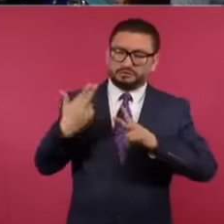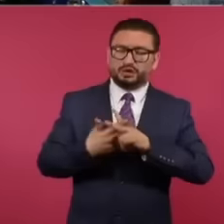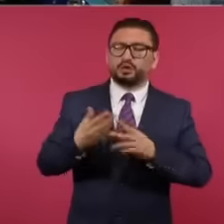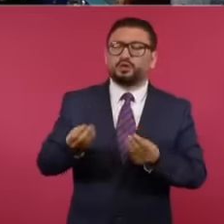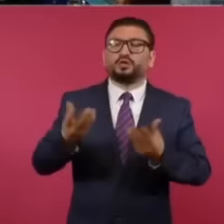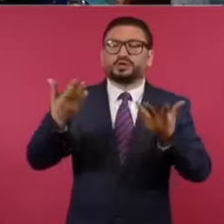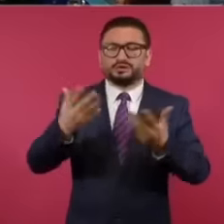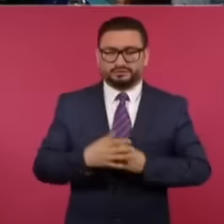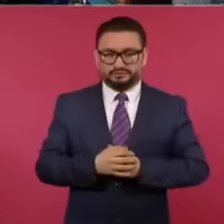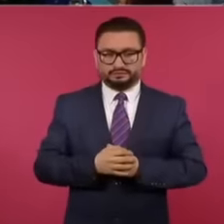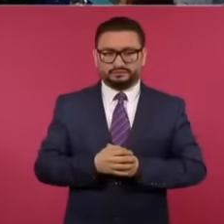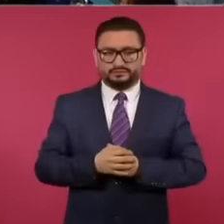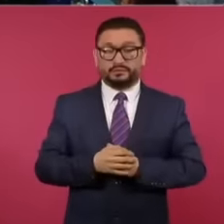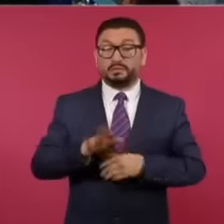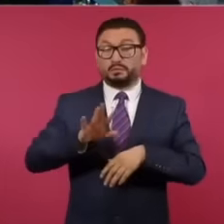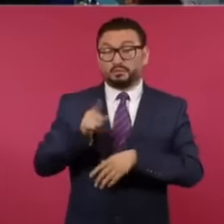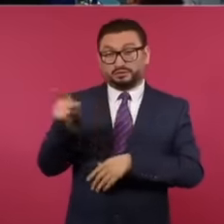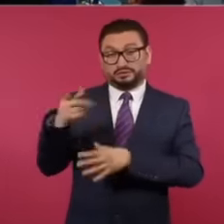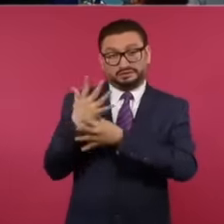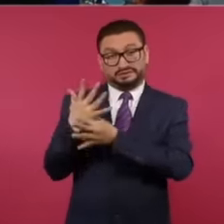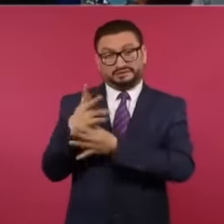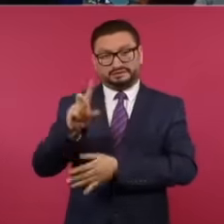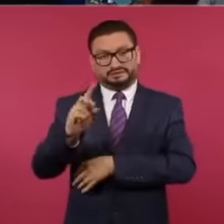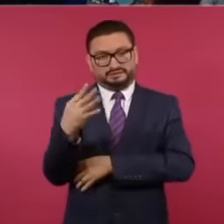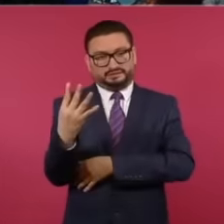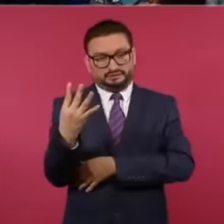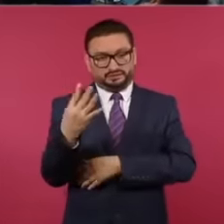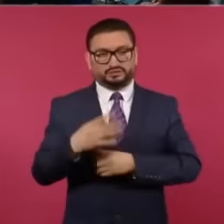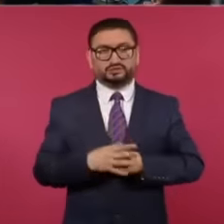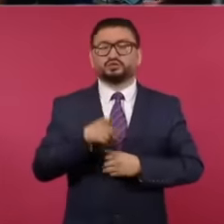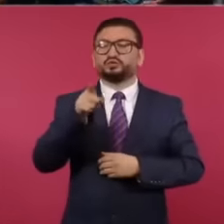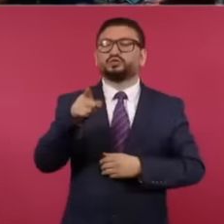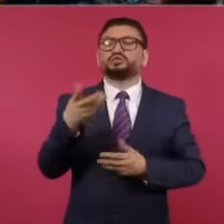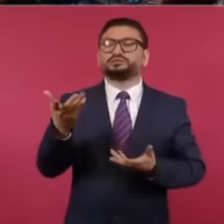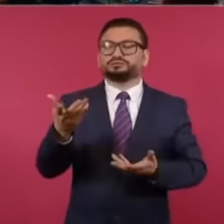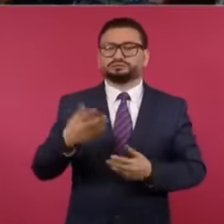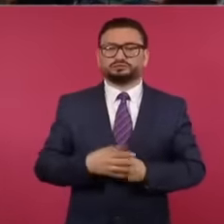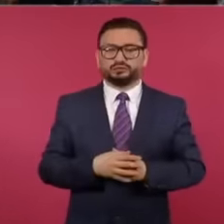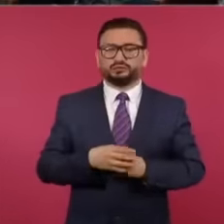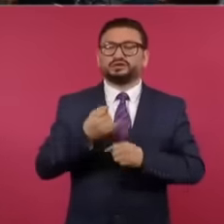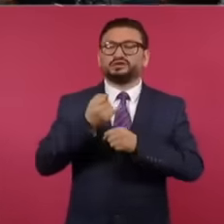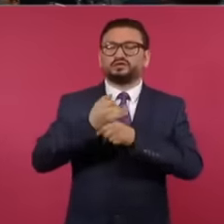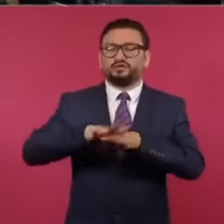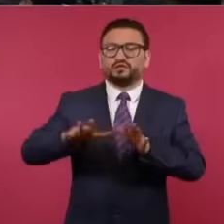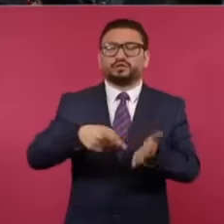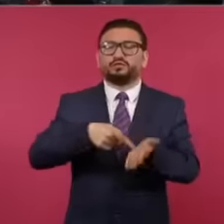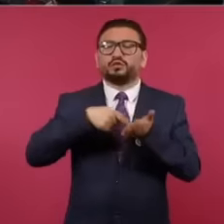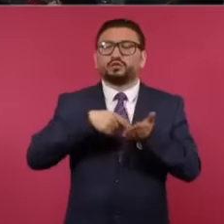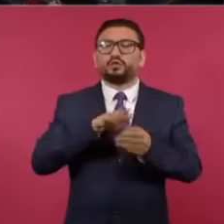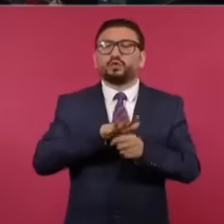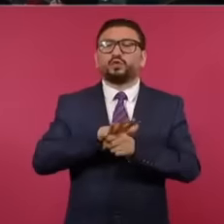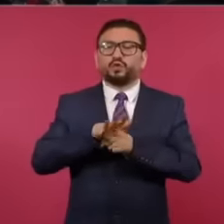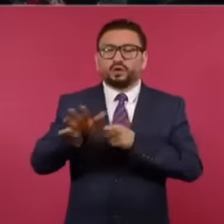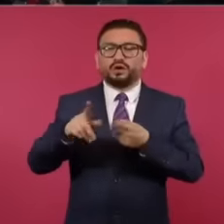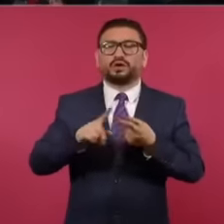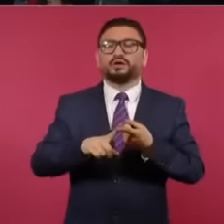asesinados. Además, candidatos. Porque ella sostiene 34. ¿Tú qué información tienes